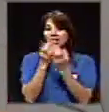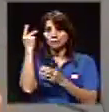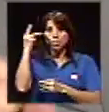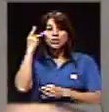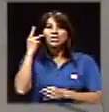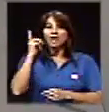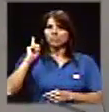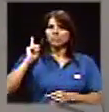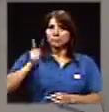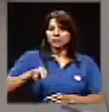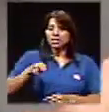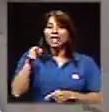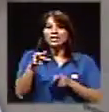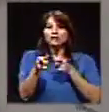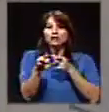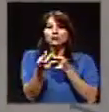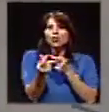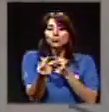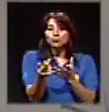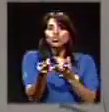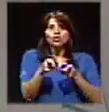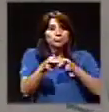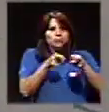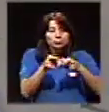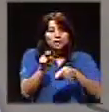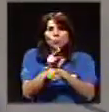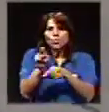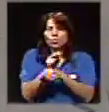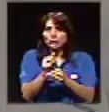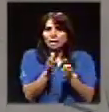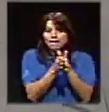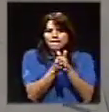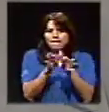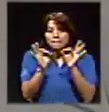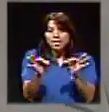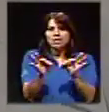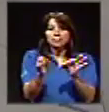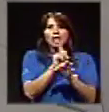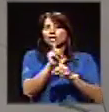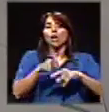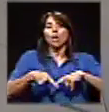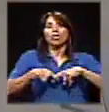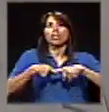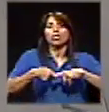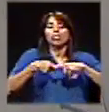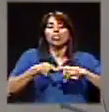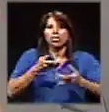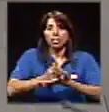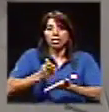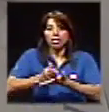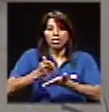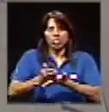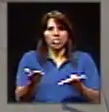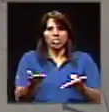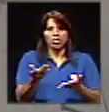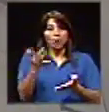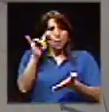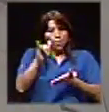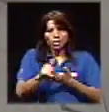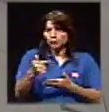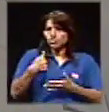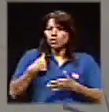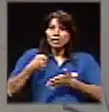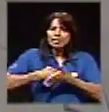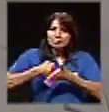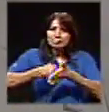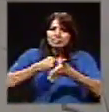esos recursos se manejen con eficiencia y que lleguen donde tienen que llegar y no se queden en la tubería. Y por eso, pues, las peleas de este servidor y otra gente en